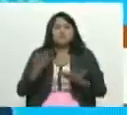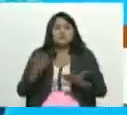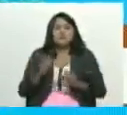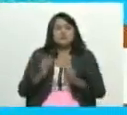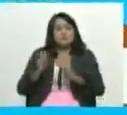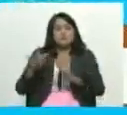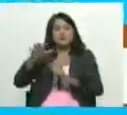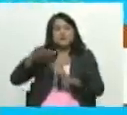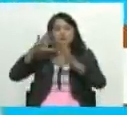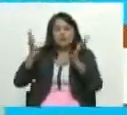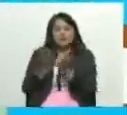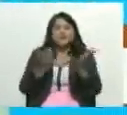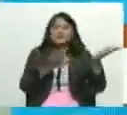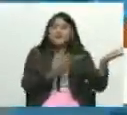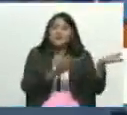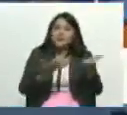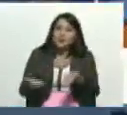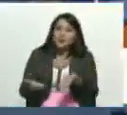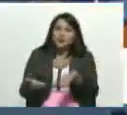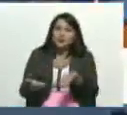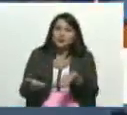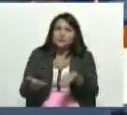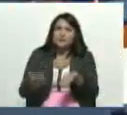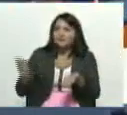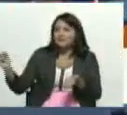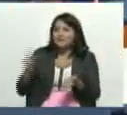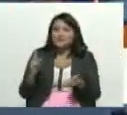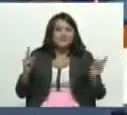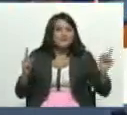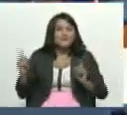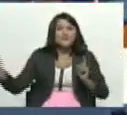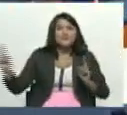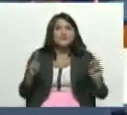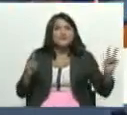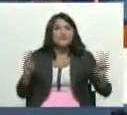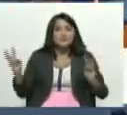bienvenidos compañeros y compañeras de la comunicación